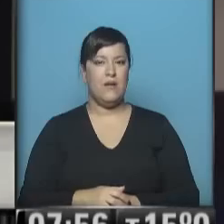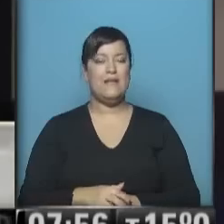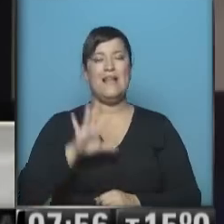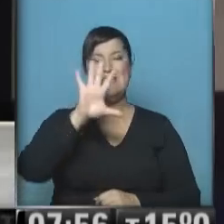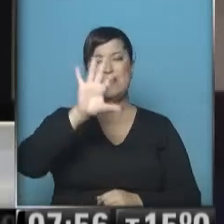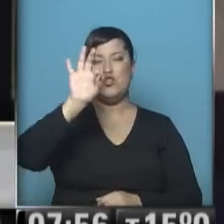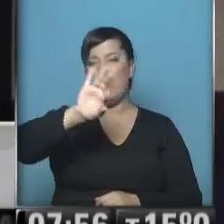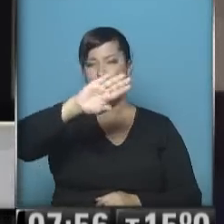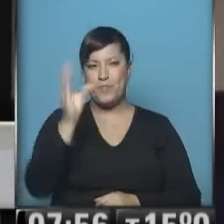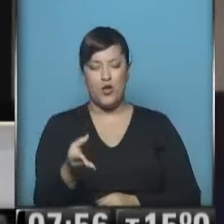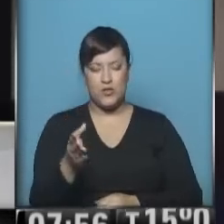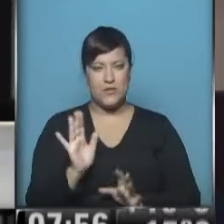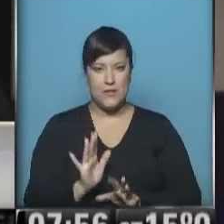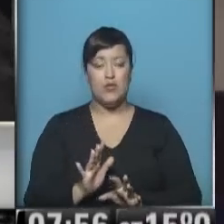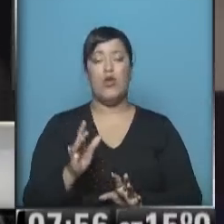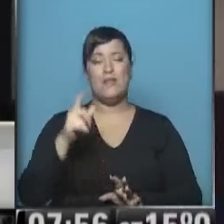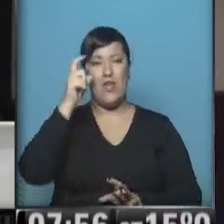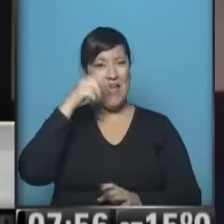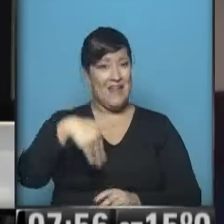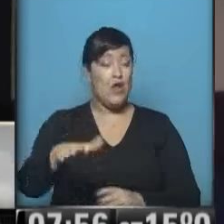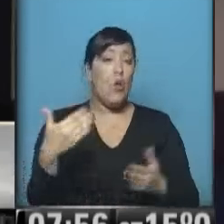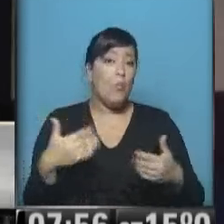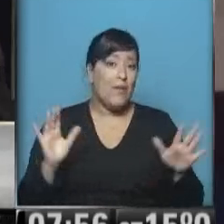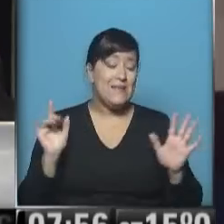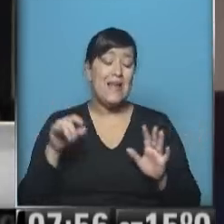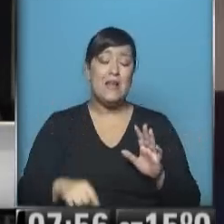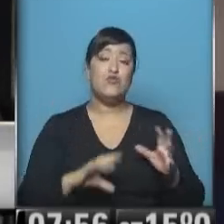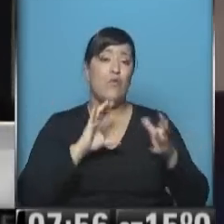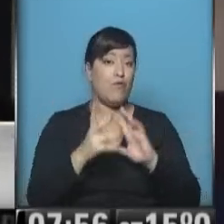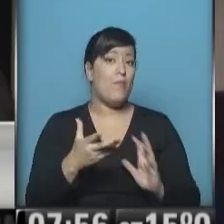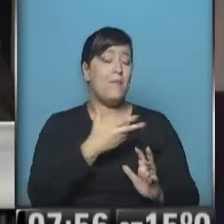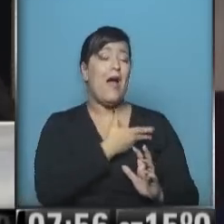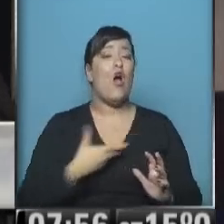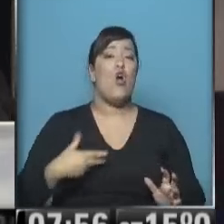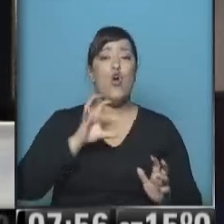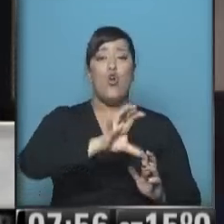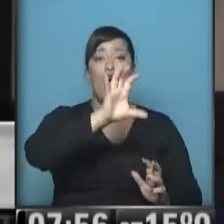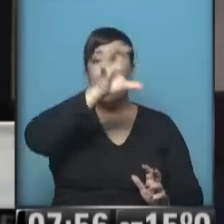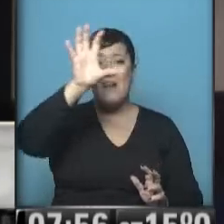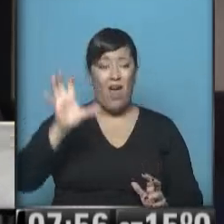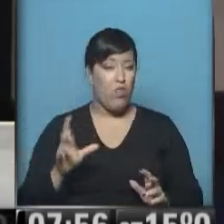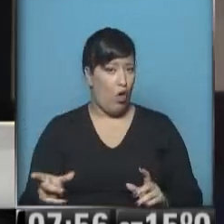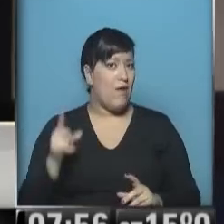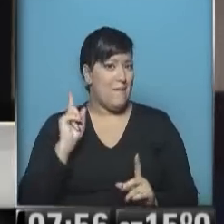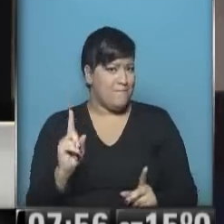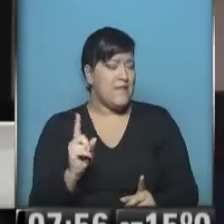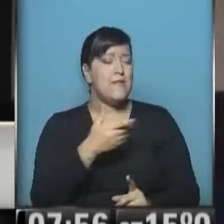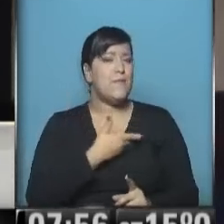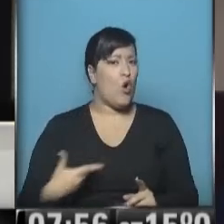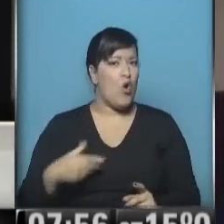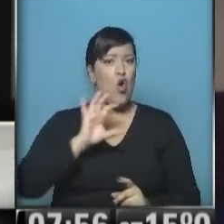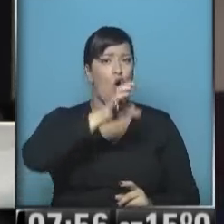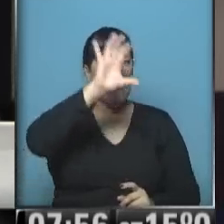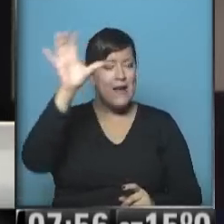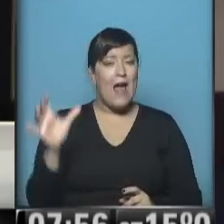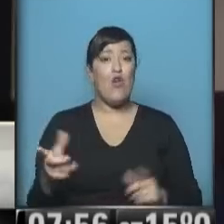como máximo y esto se aplicaría en enero Esto es lo que dejaron trascender los gobernadores o inclusive los propios gobernadores fueron los que después de la reunión